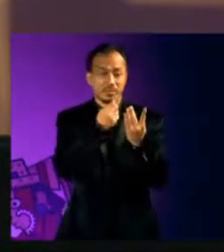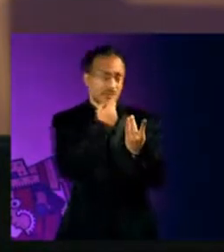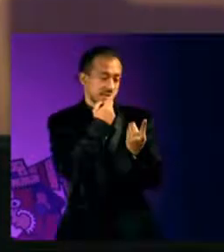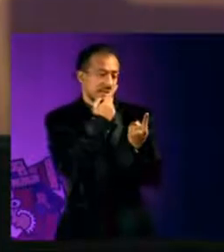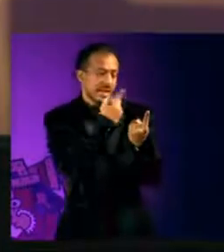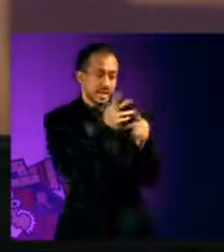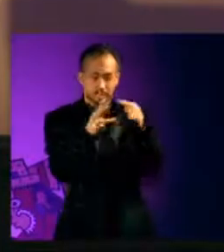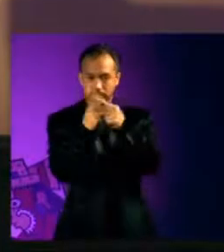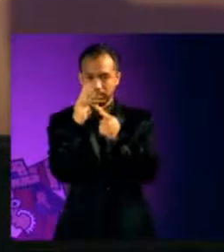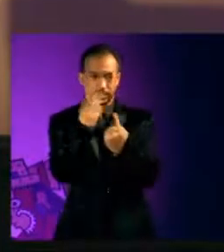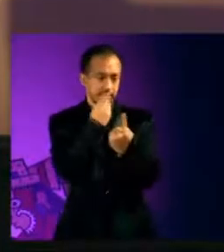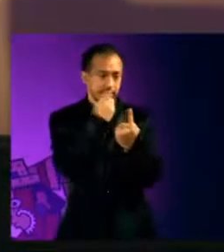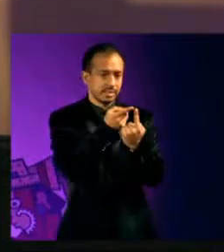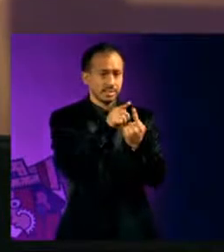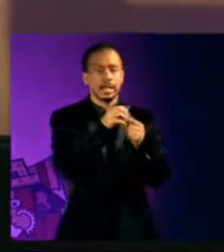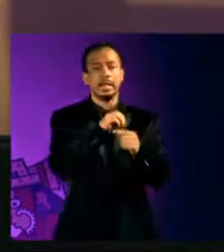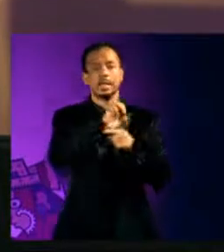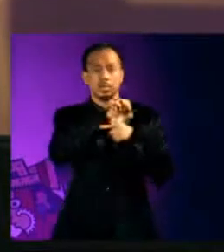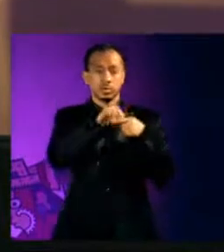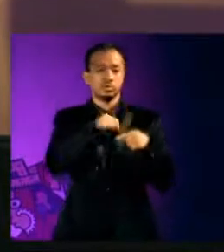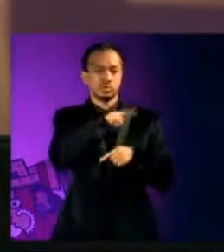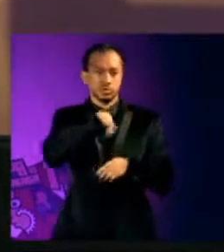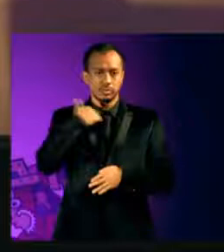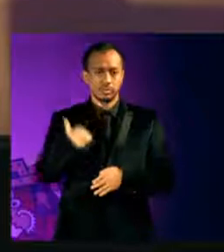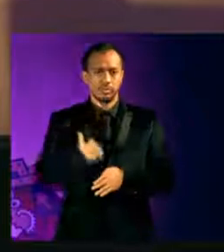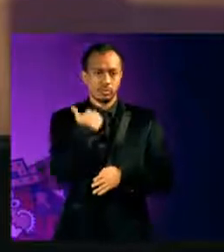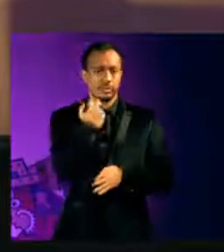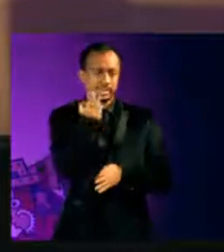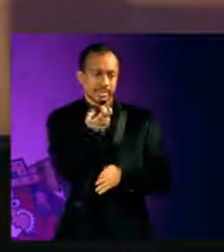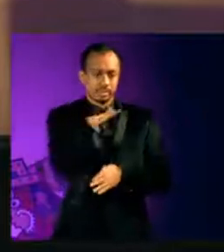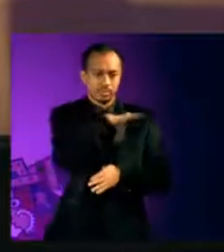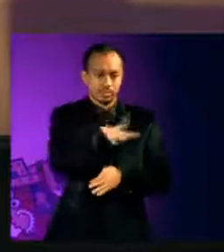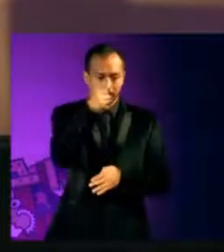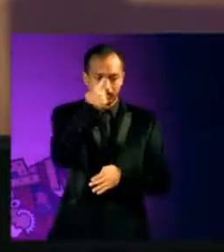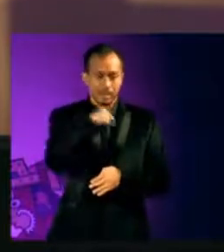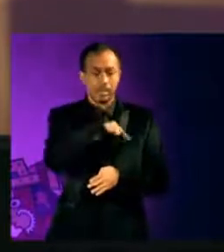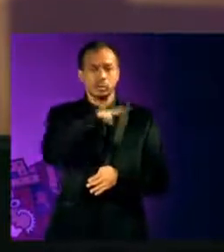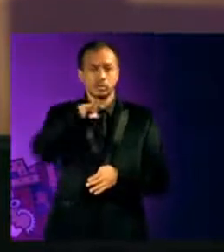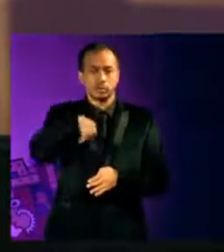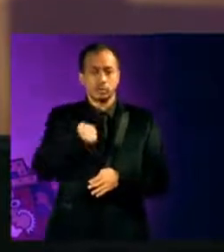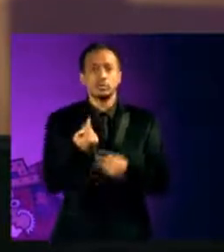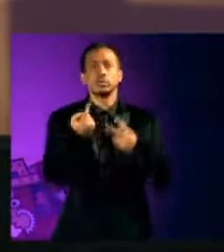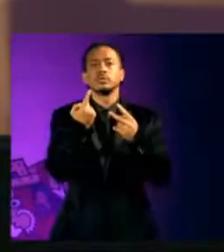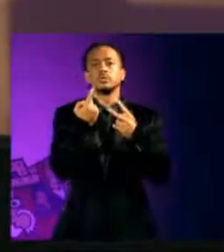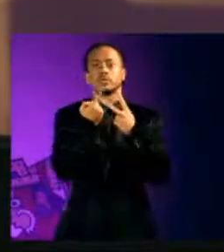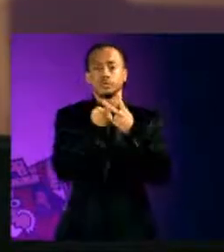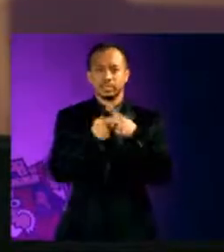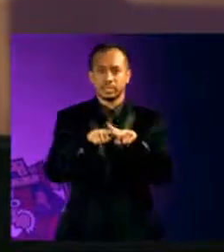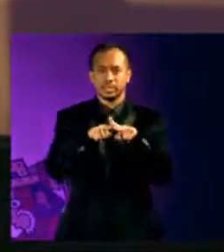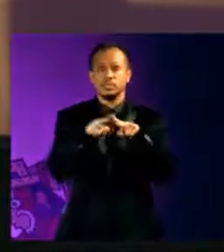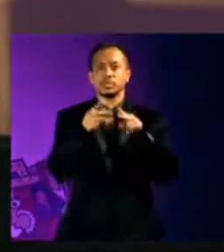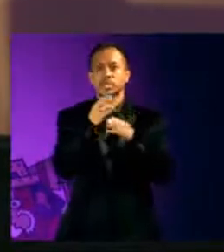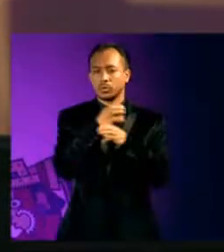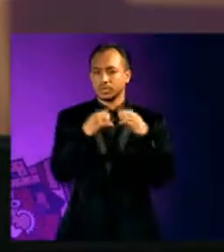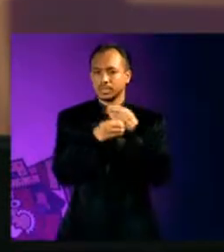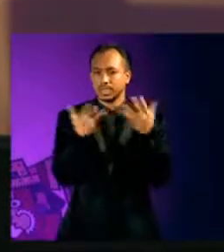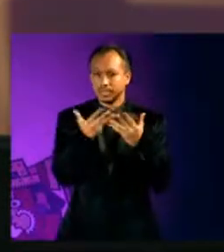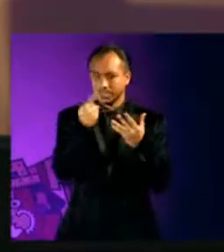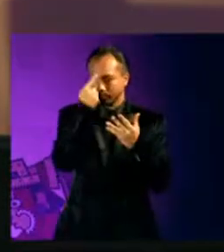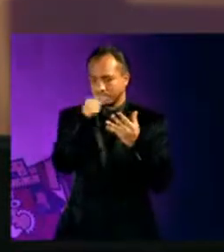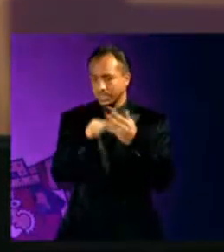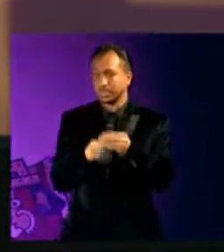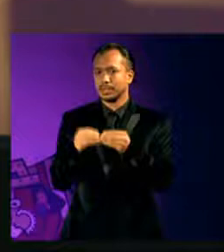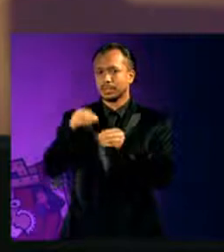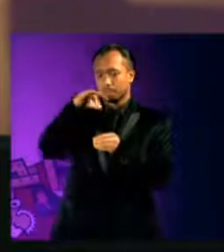vamos a aprovechar ese espacio que tú has dejado para ser nosotros los que hagamos cosas ingresemos dinero a la casa